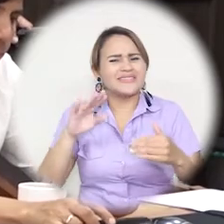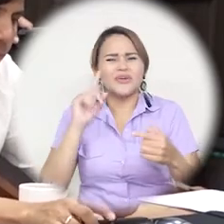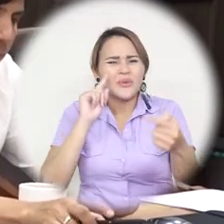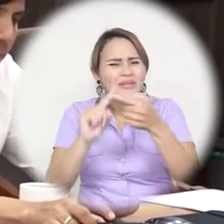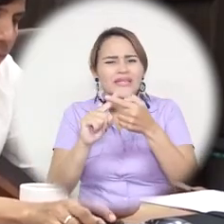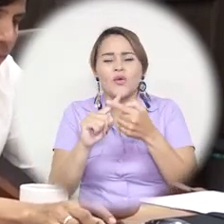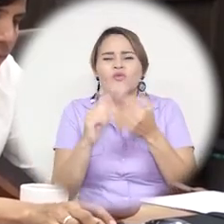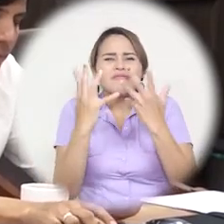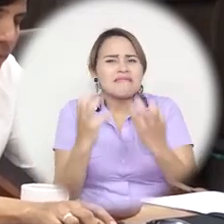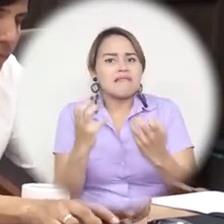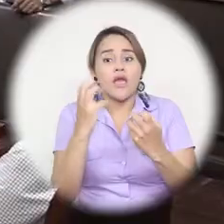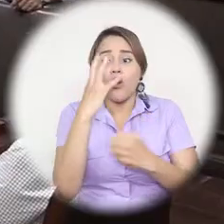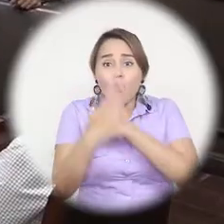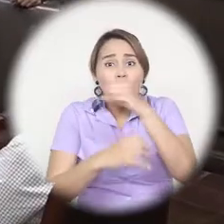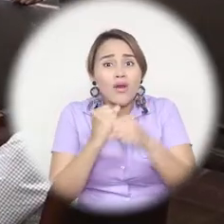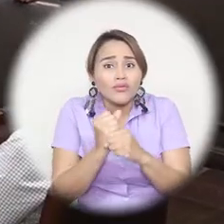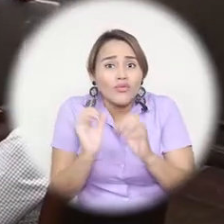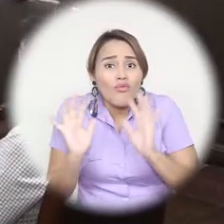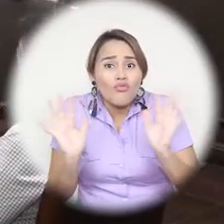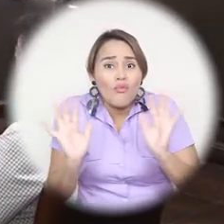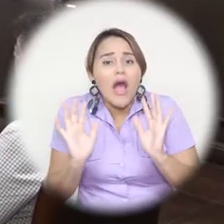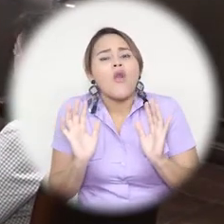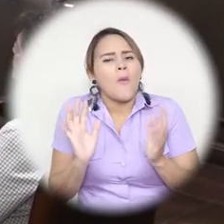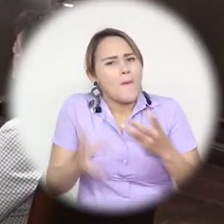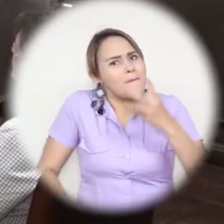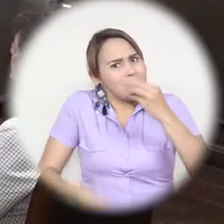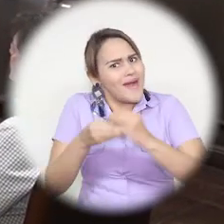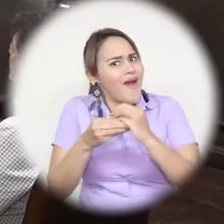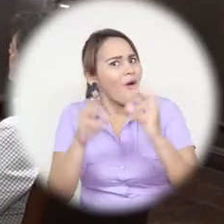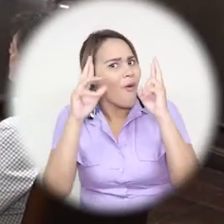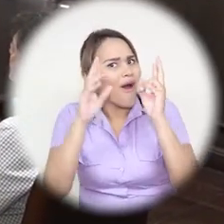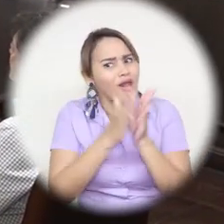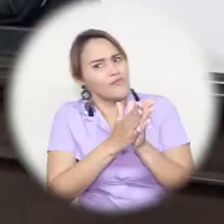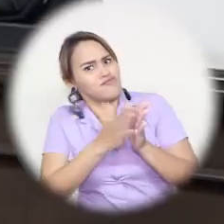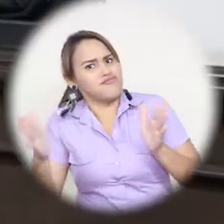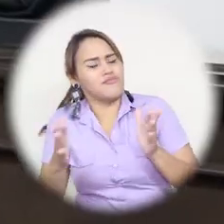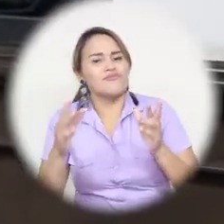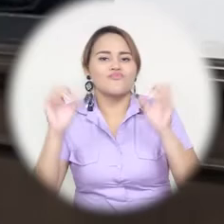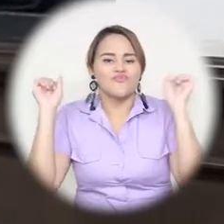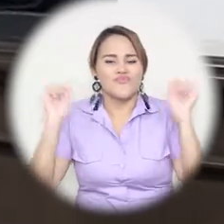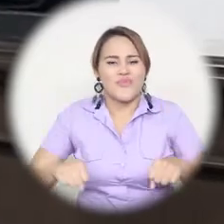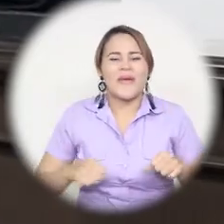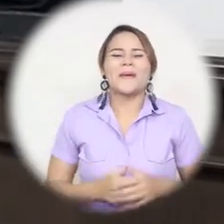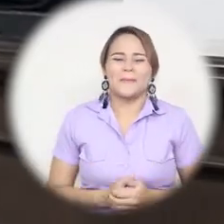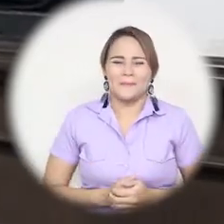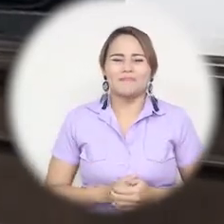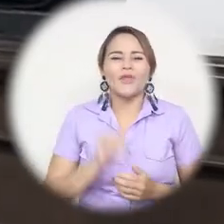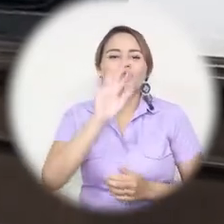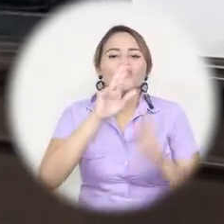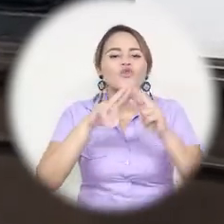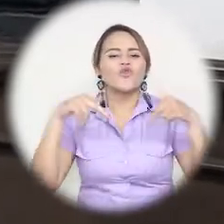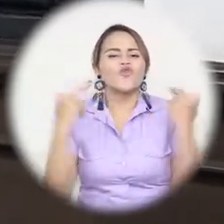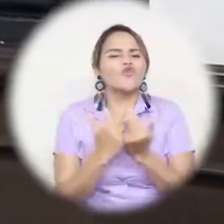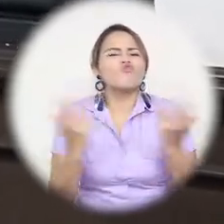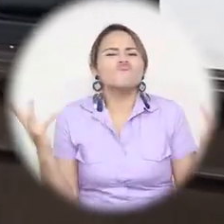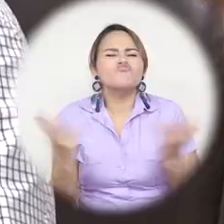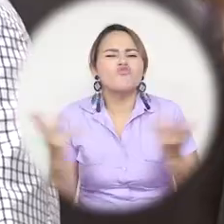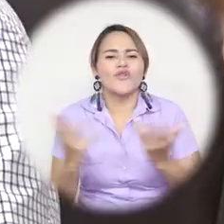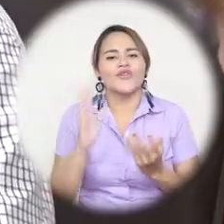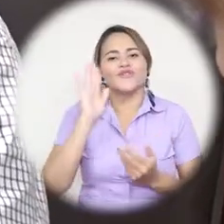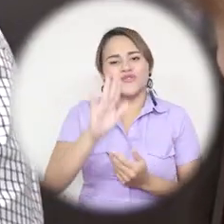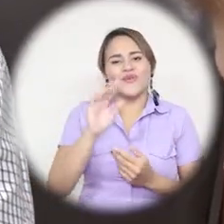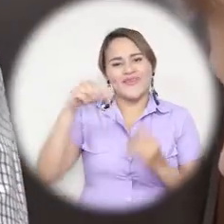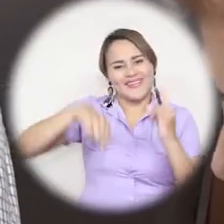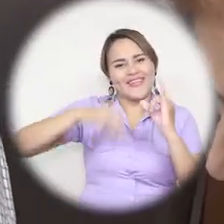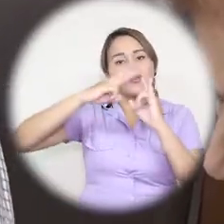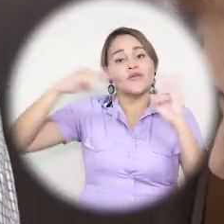inclusive el periodo sea mayor a 4 años. La sesión tuvo lugar en la sala de juntas del claustro San Juan Nepomuceno, espacio en el que el rector Pablo Vera